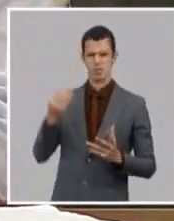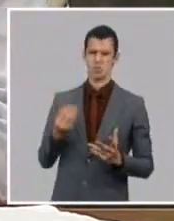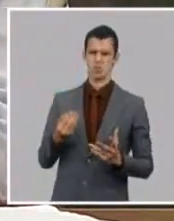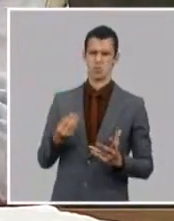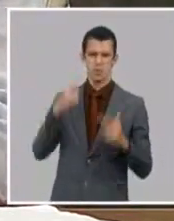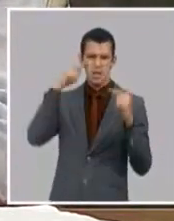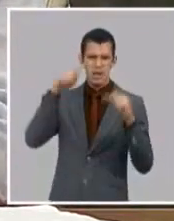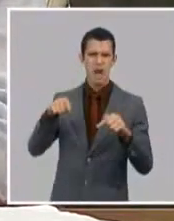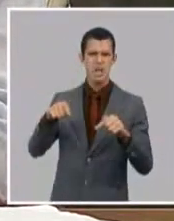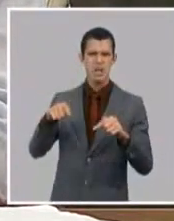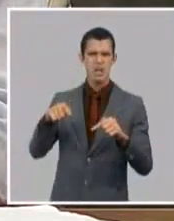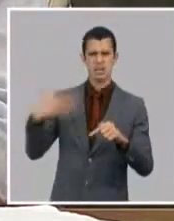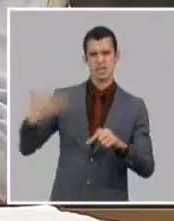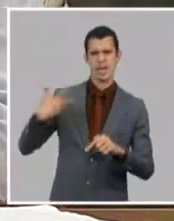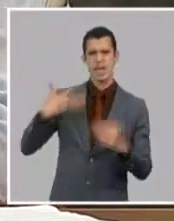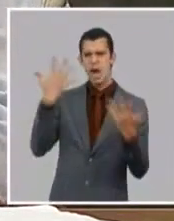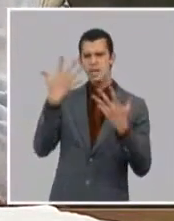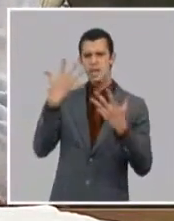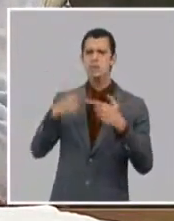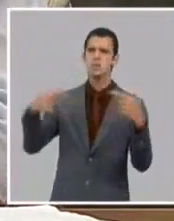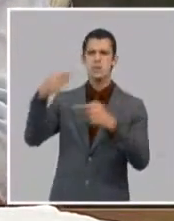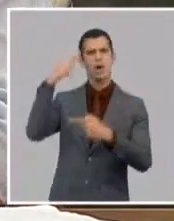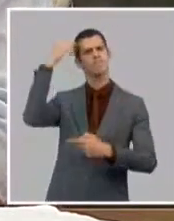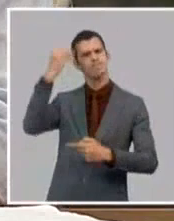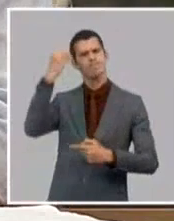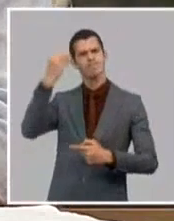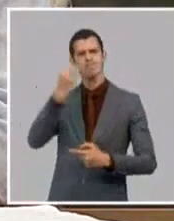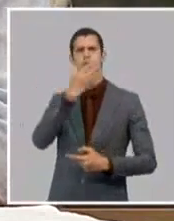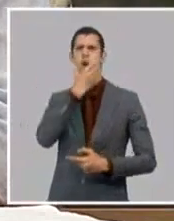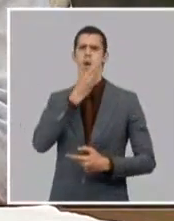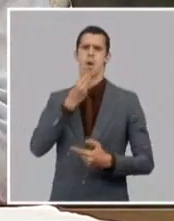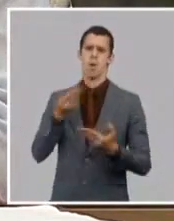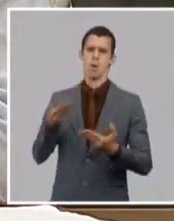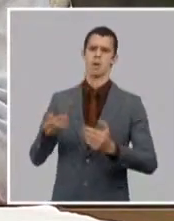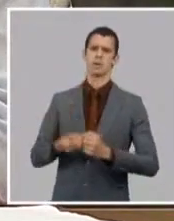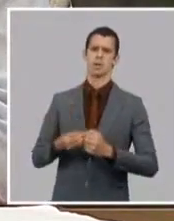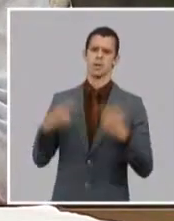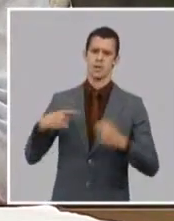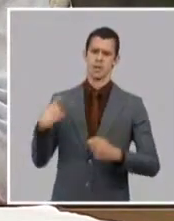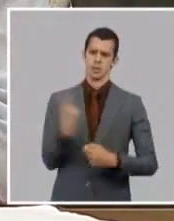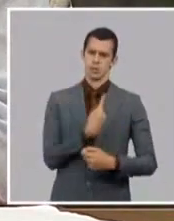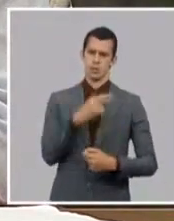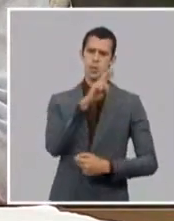escucharlos como las importantes personas que son conceptos que están en nuestro